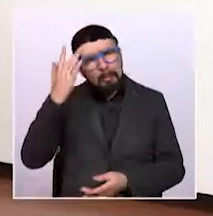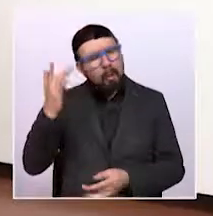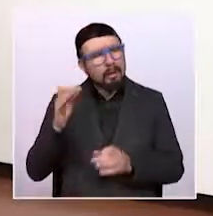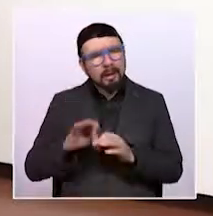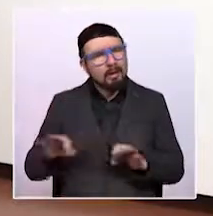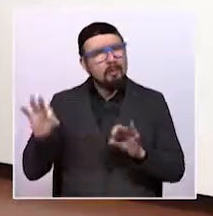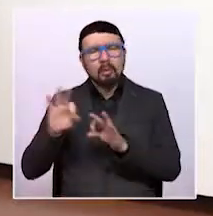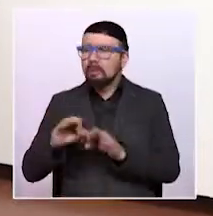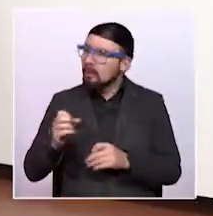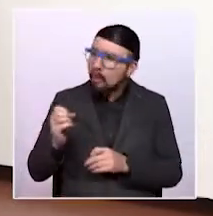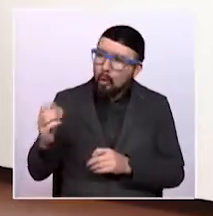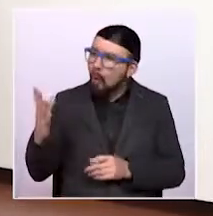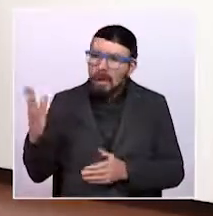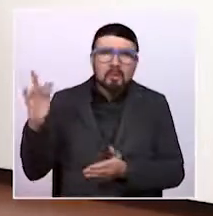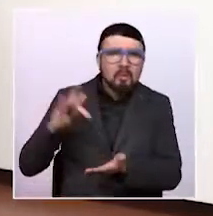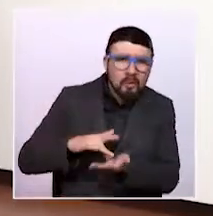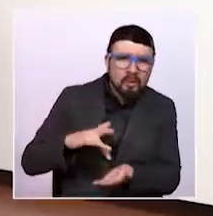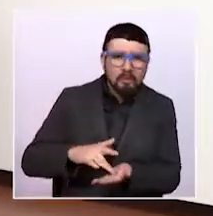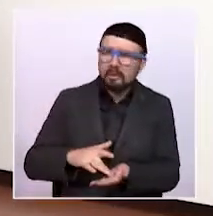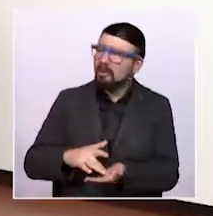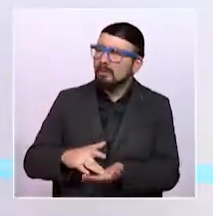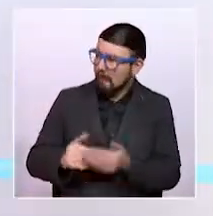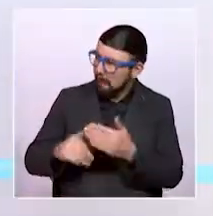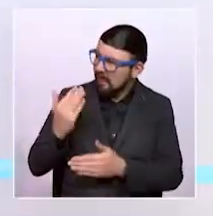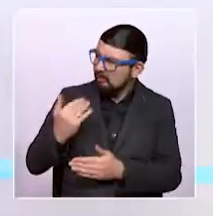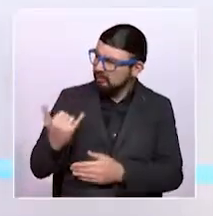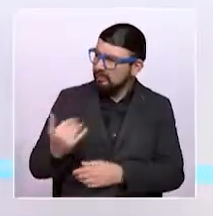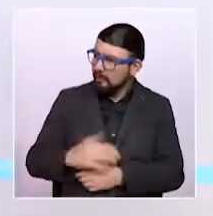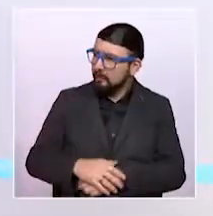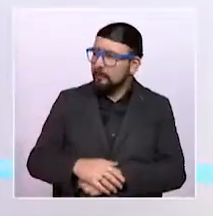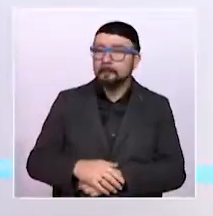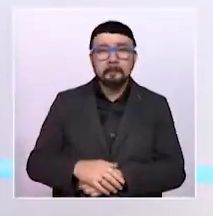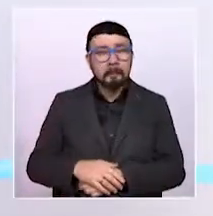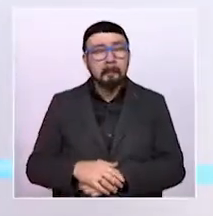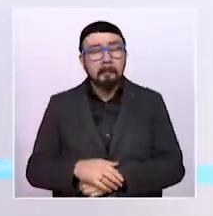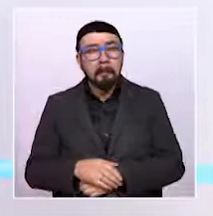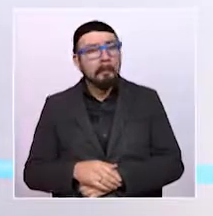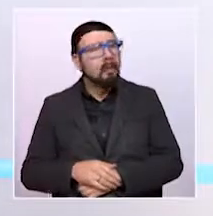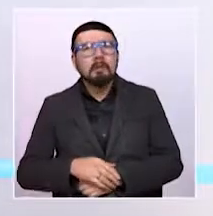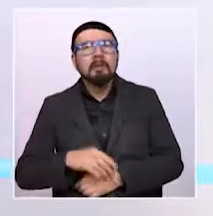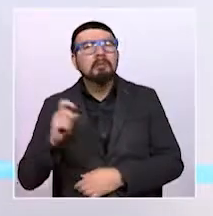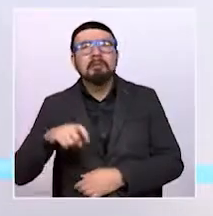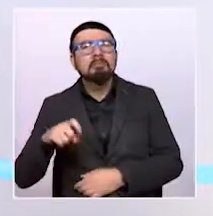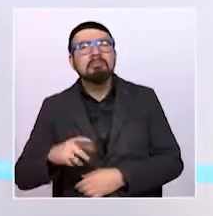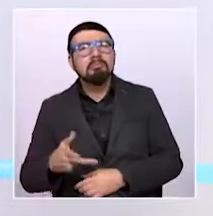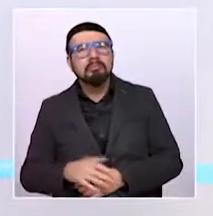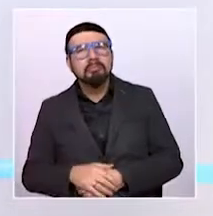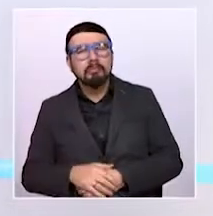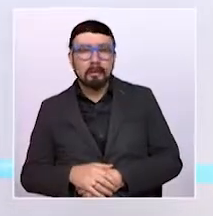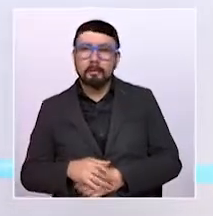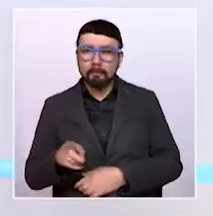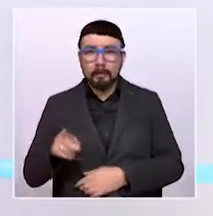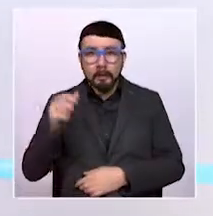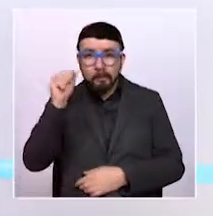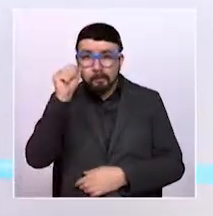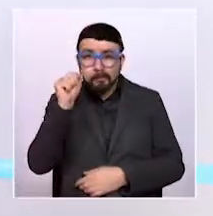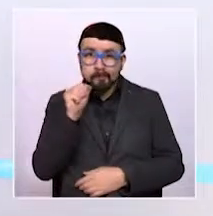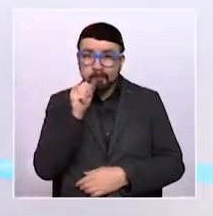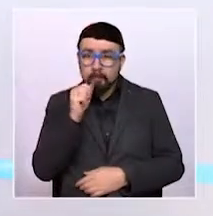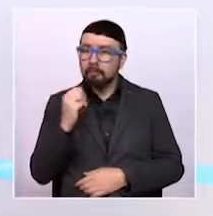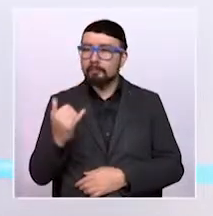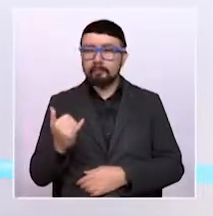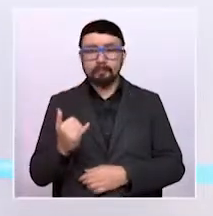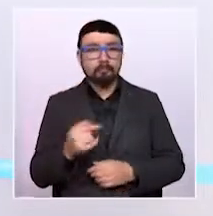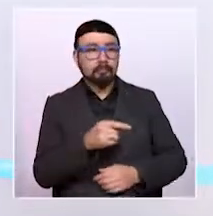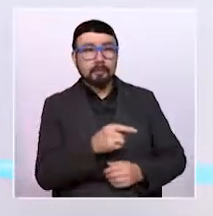cuántos son empecemos por ahí perfecta que no es lo que es necesario durante una un embarazo la guía nacional